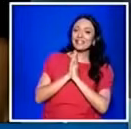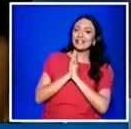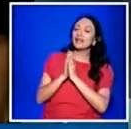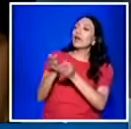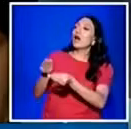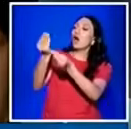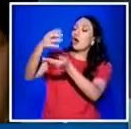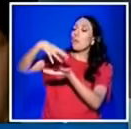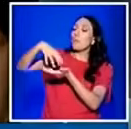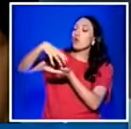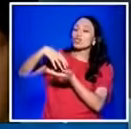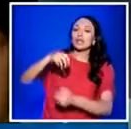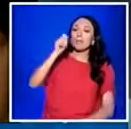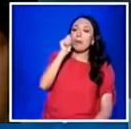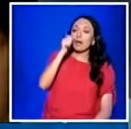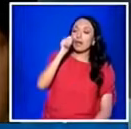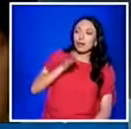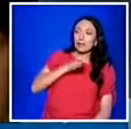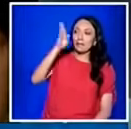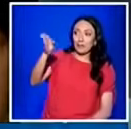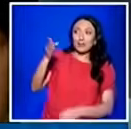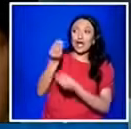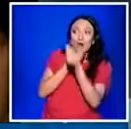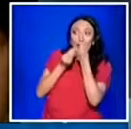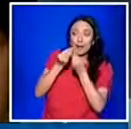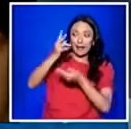Postre, porque mañana vamos a ir todos a probarlo.